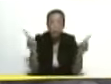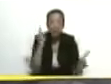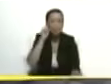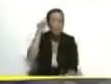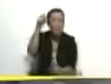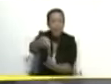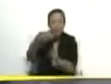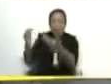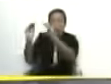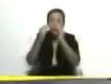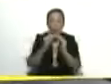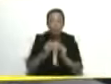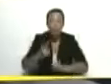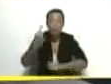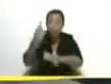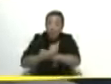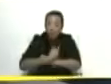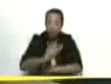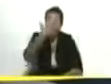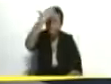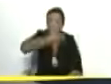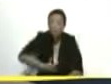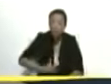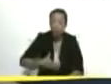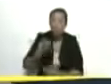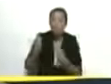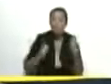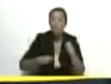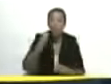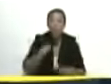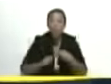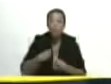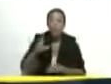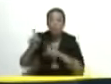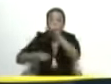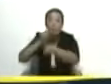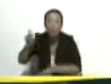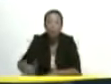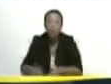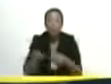directa, de la obligatoriedad de consulta de las leyes.